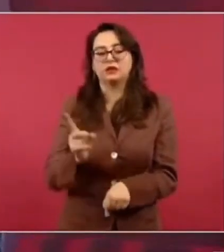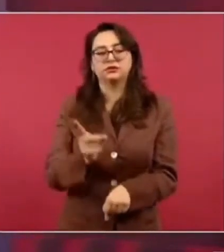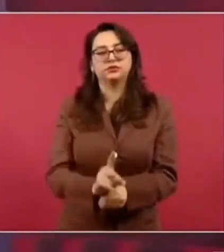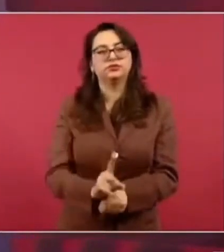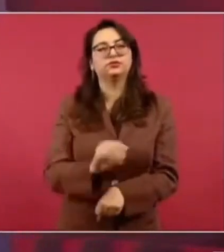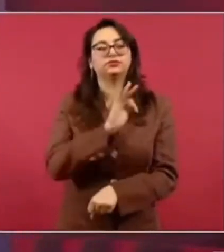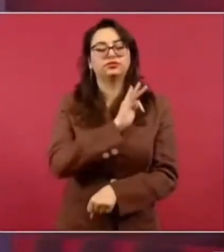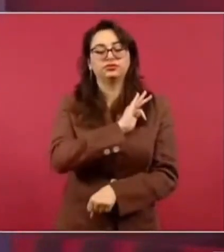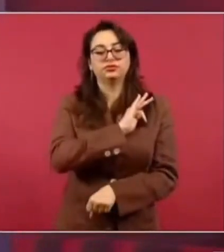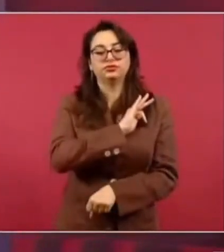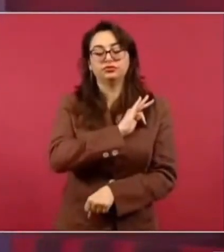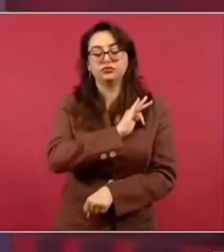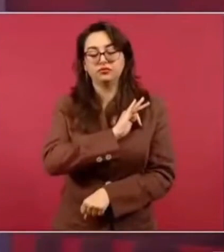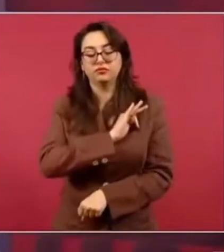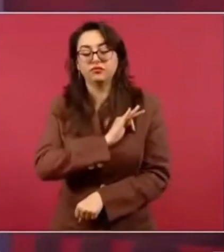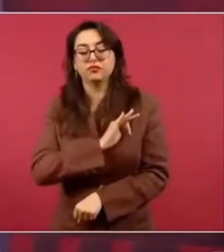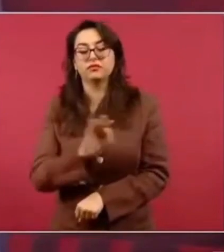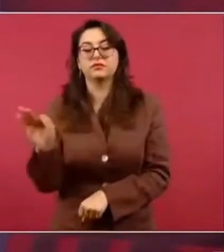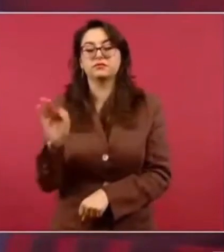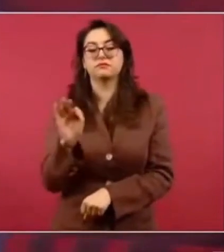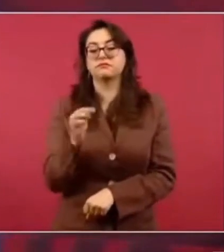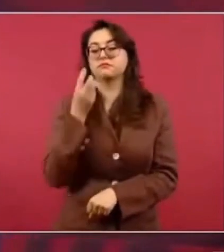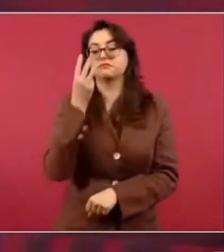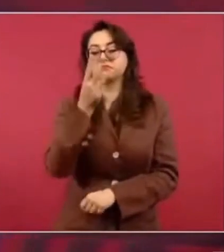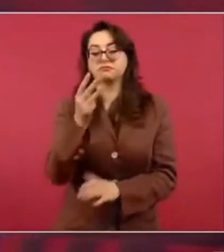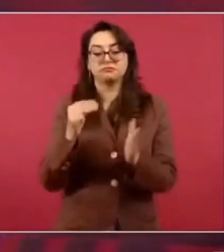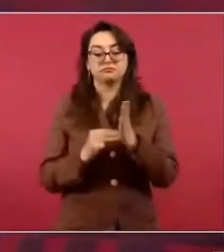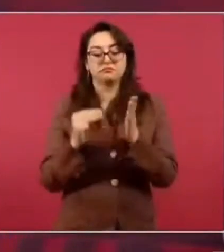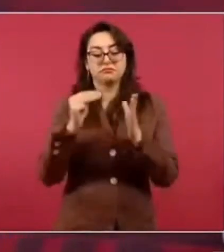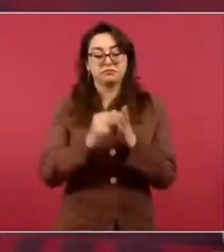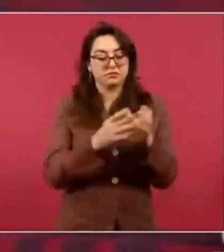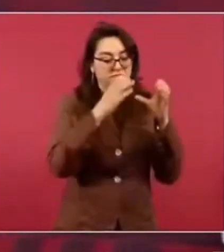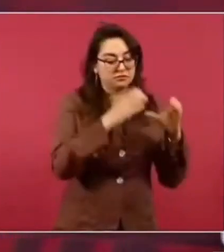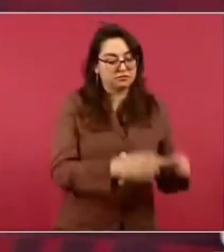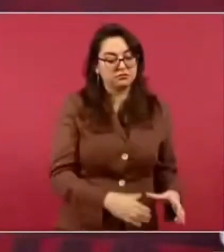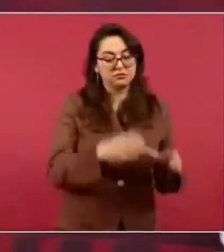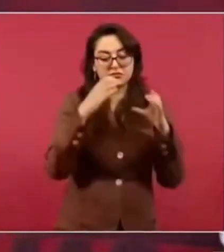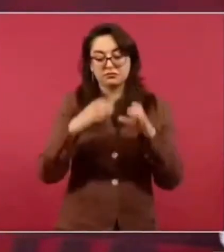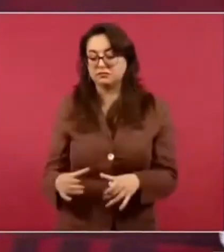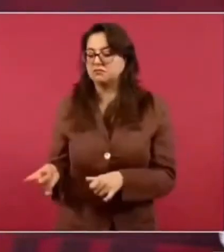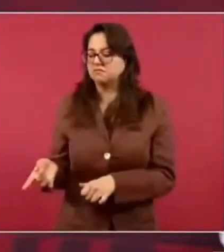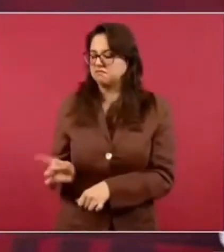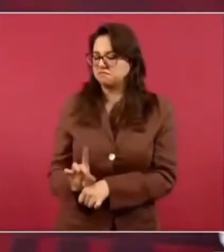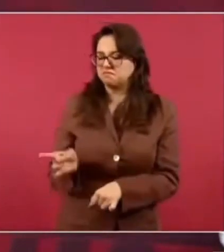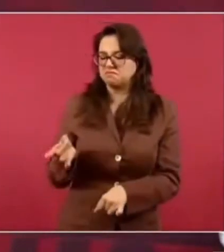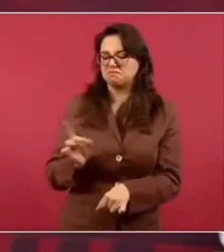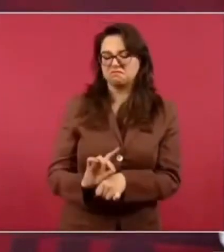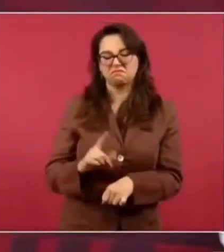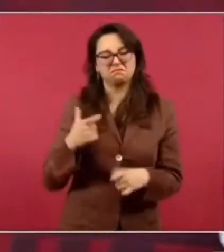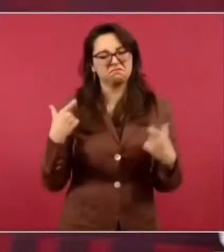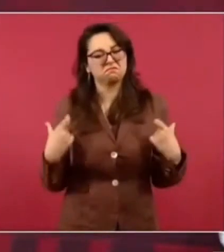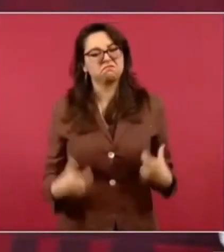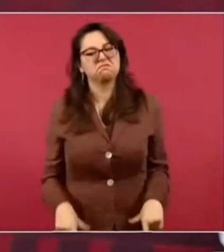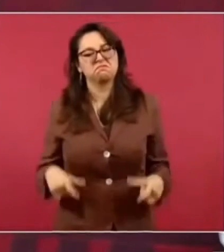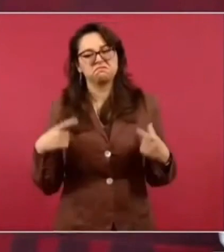en cerca de 3 millones de barriles diarios,